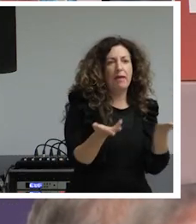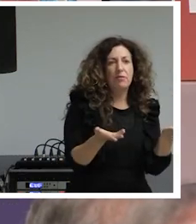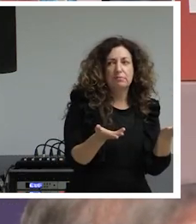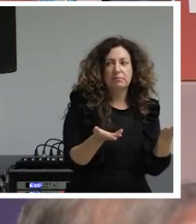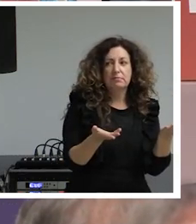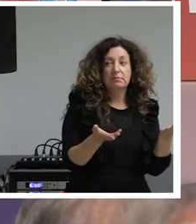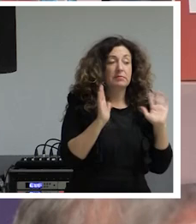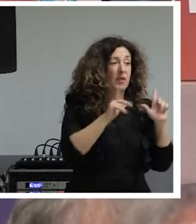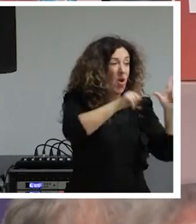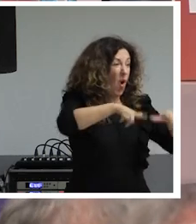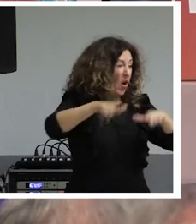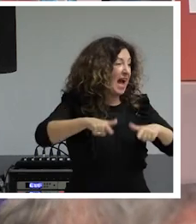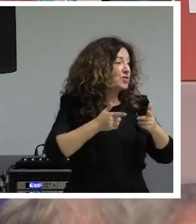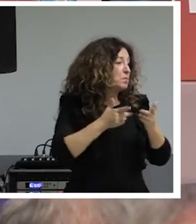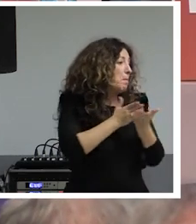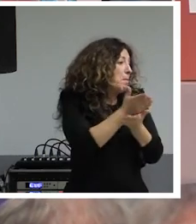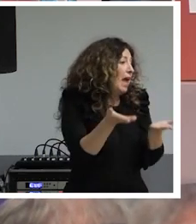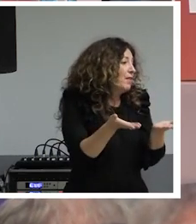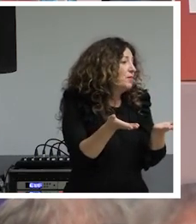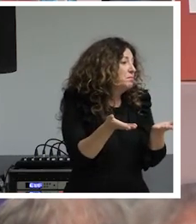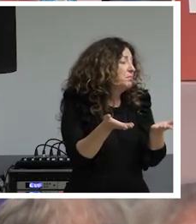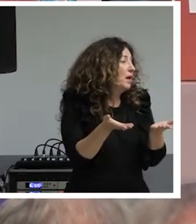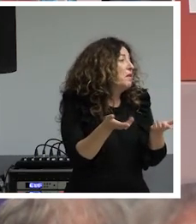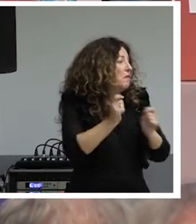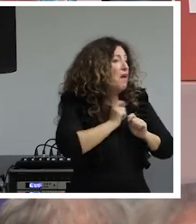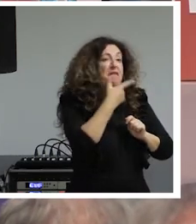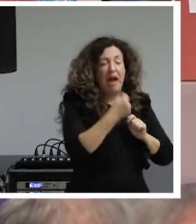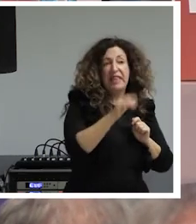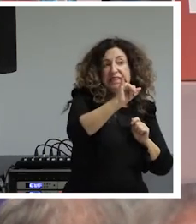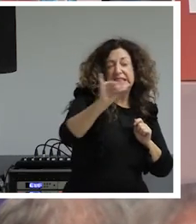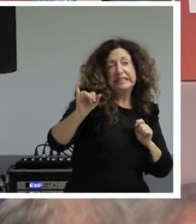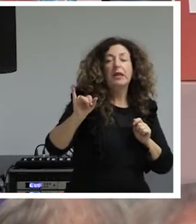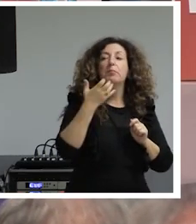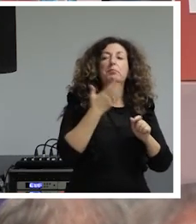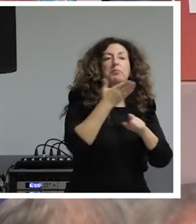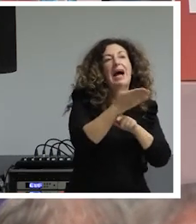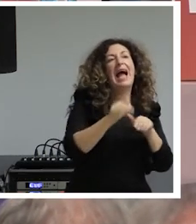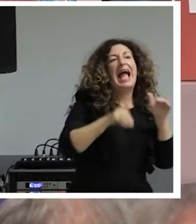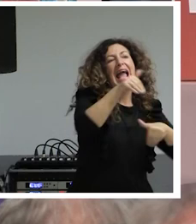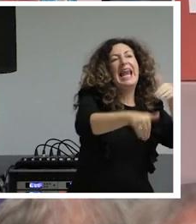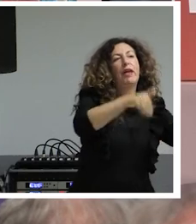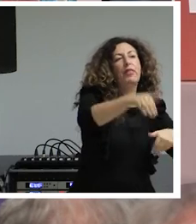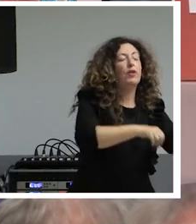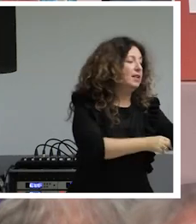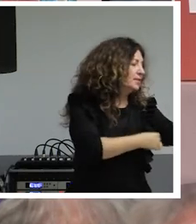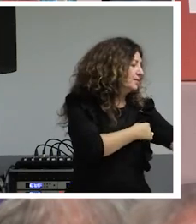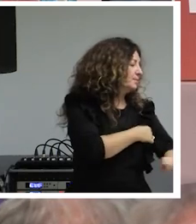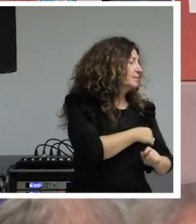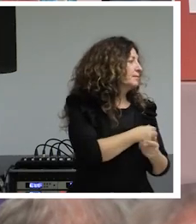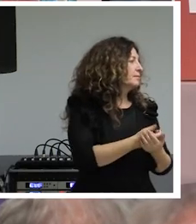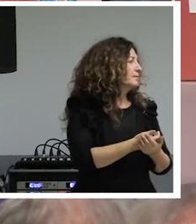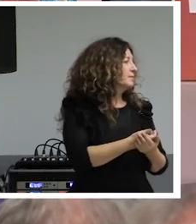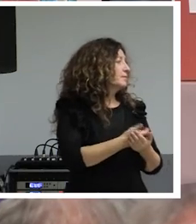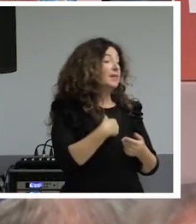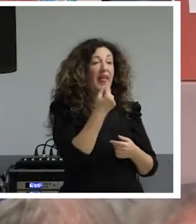el otro día me decía no es que como nos enfrentamos si no tenemos locales si no tenemos no los locales son un medio